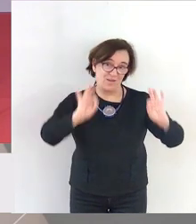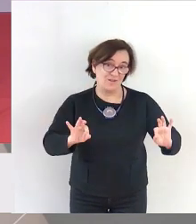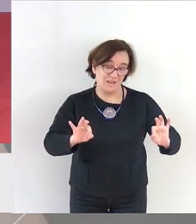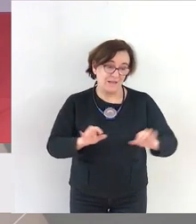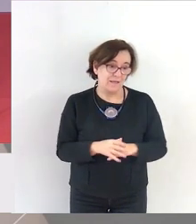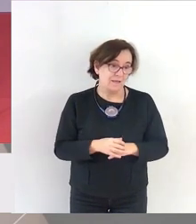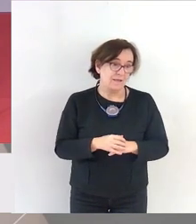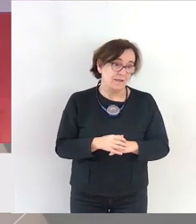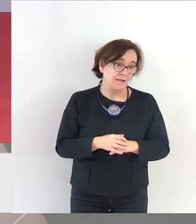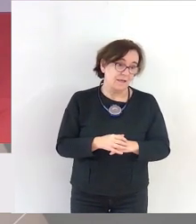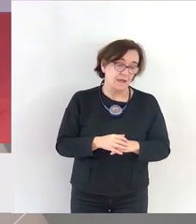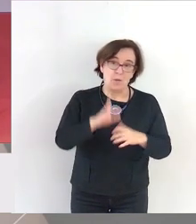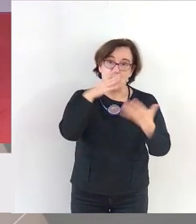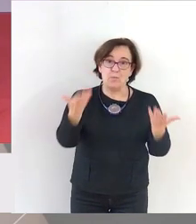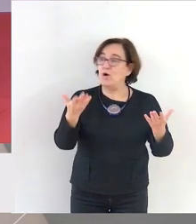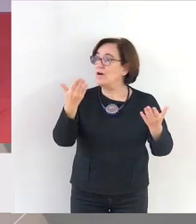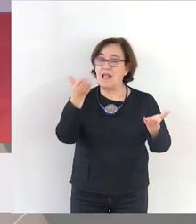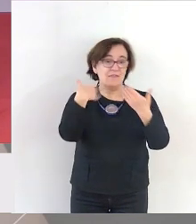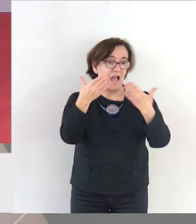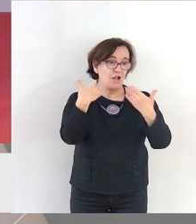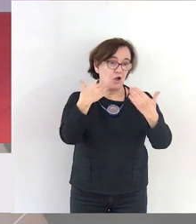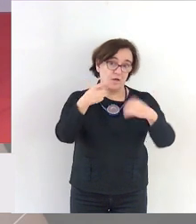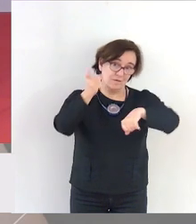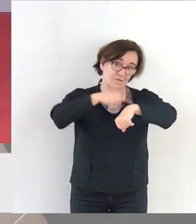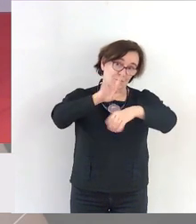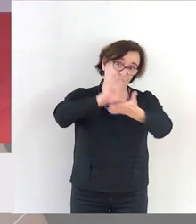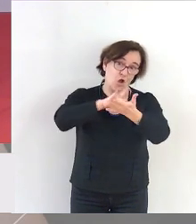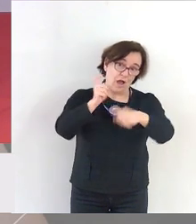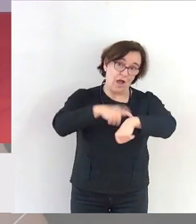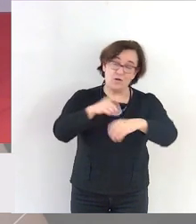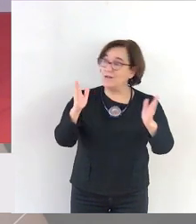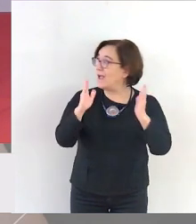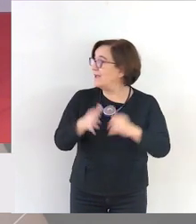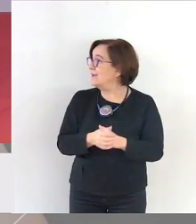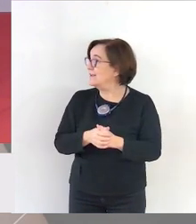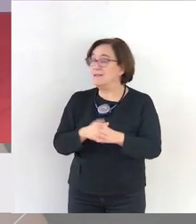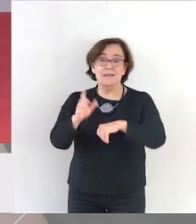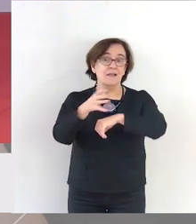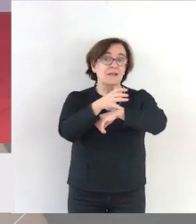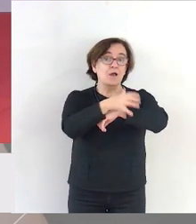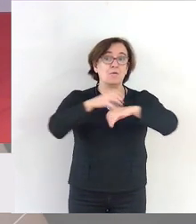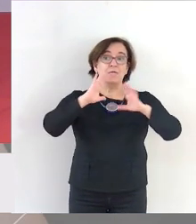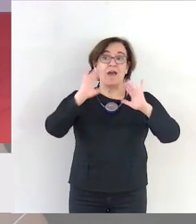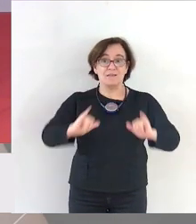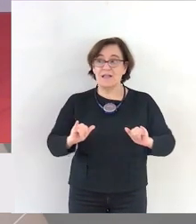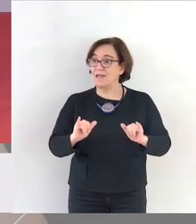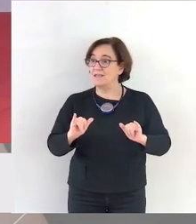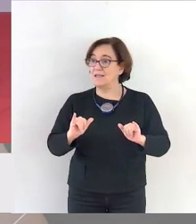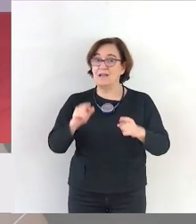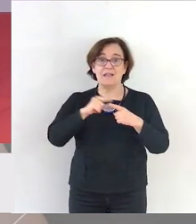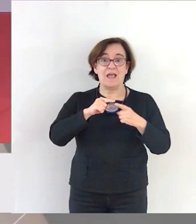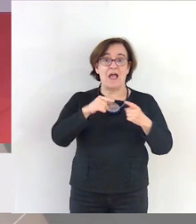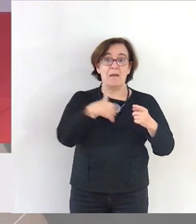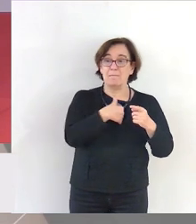final por ir cerrando ya el diálogo también porque ya es la hora volviendo al tema de la pobreza energética y llevándolo a a ese